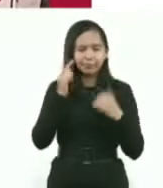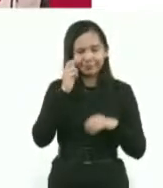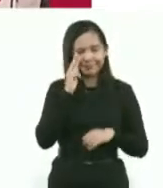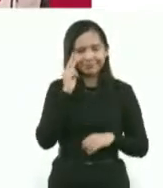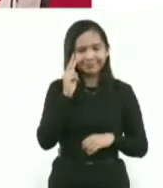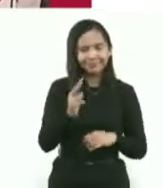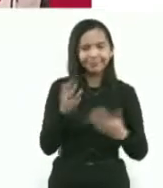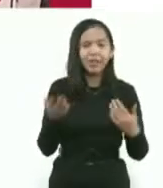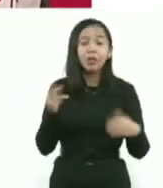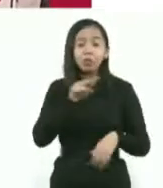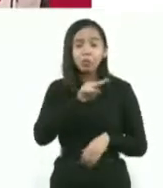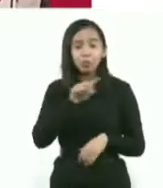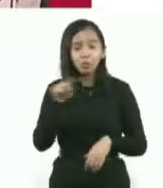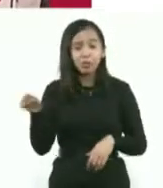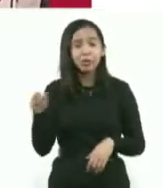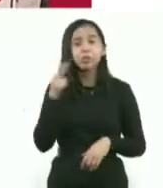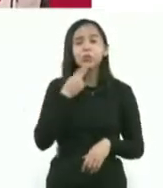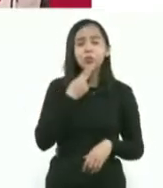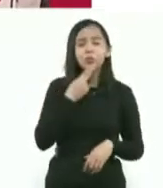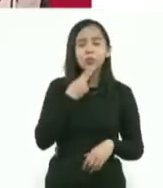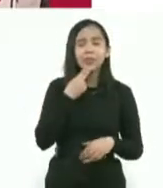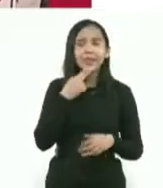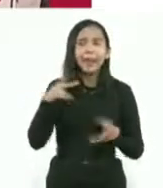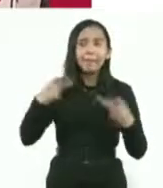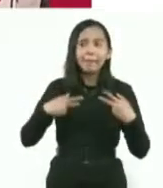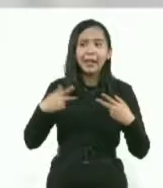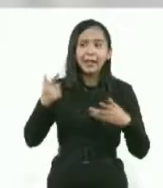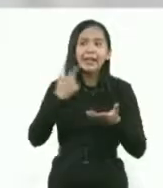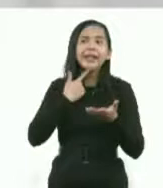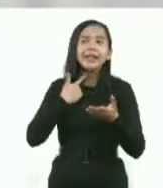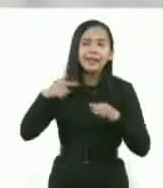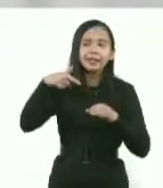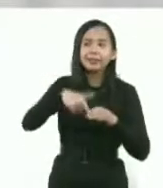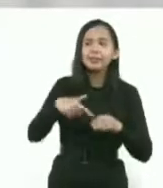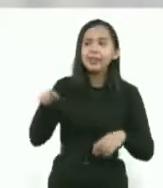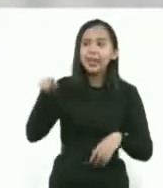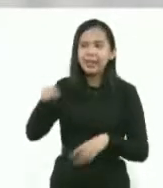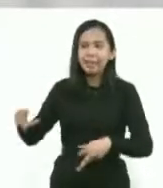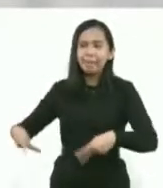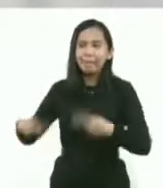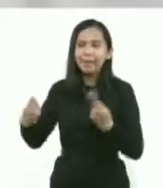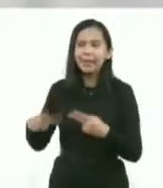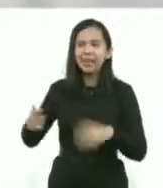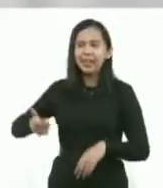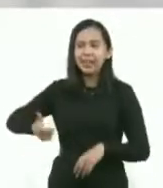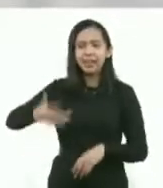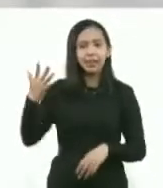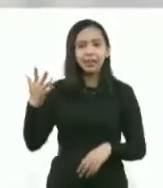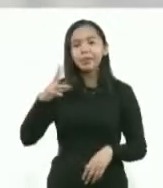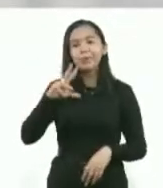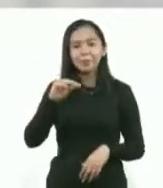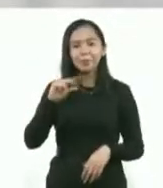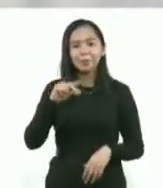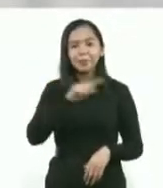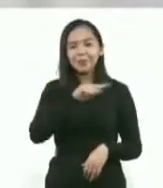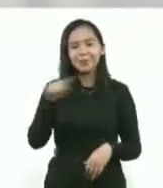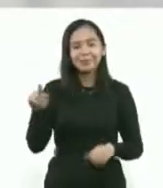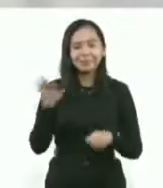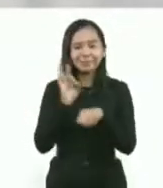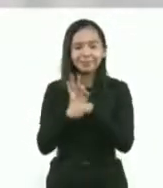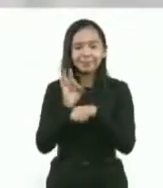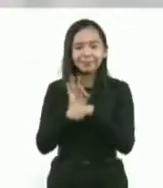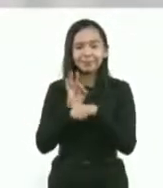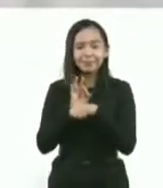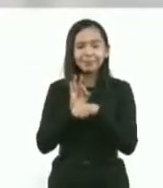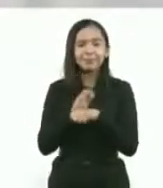para que no utilicen las gasolineras que tienen mayores precios, y eso nos va a ayudar pues a ir regulando el